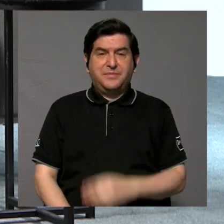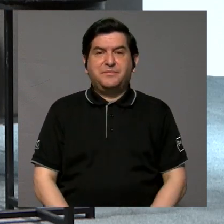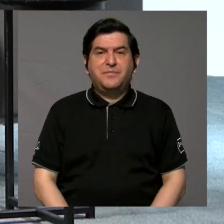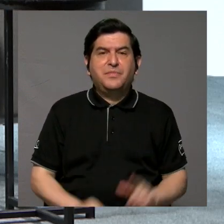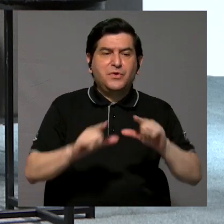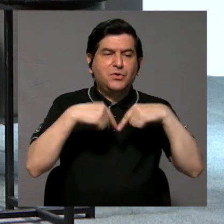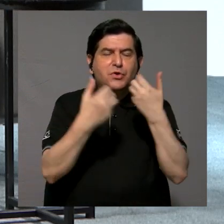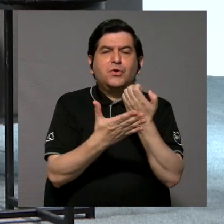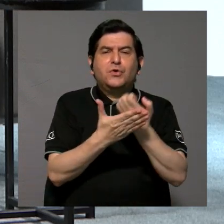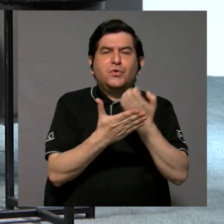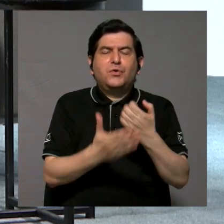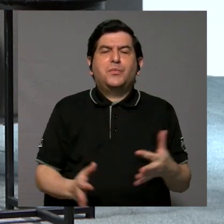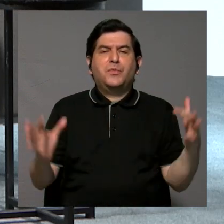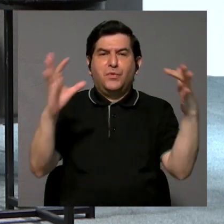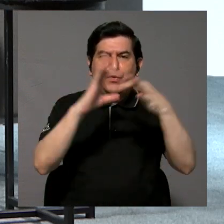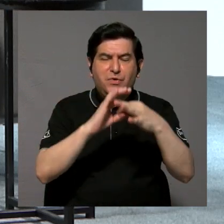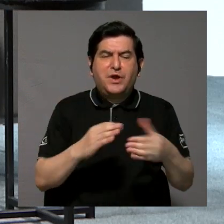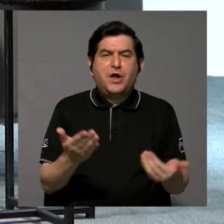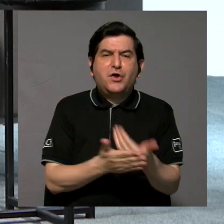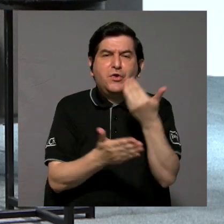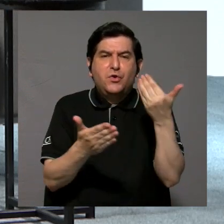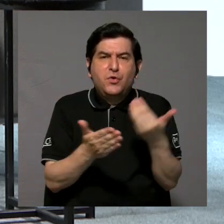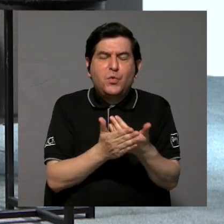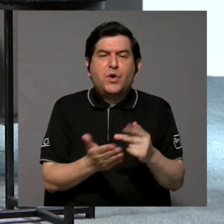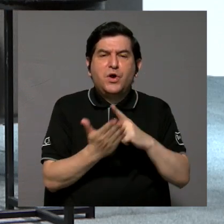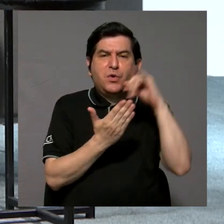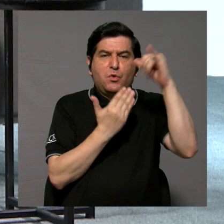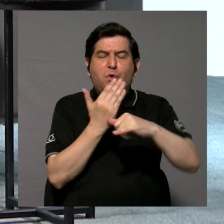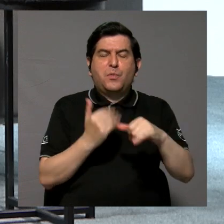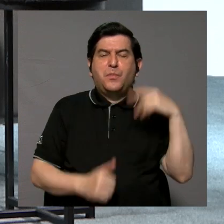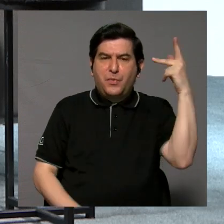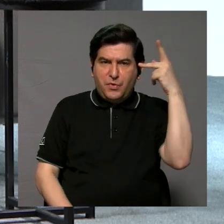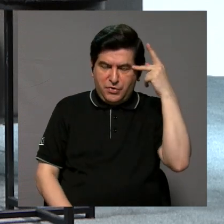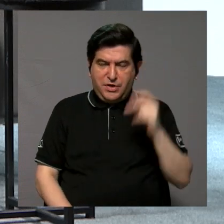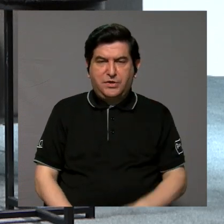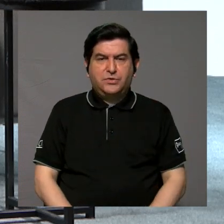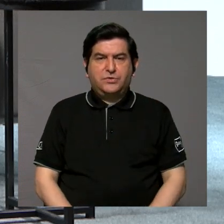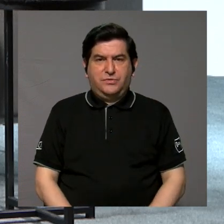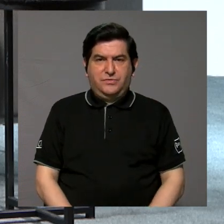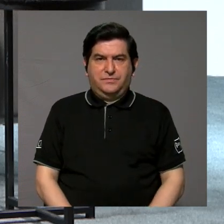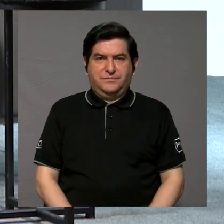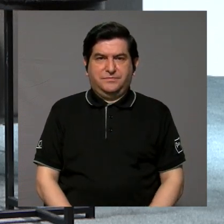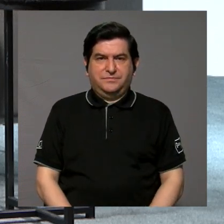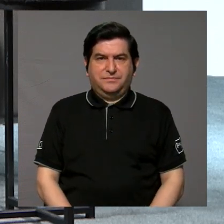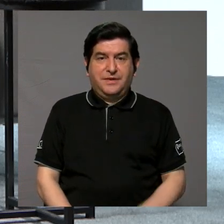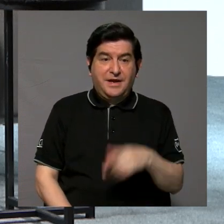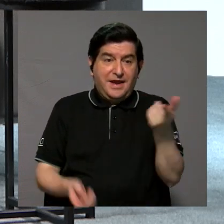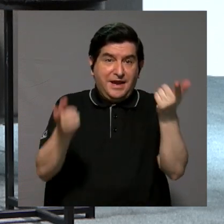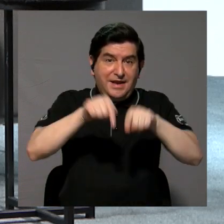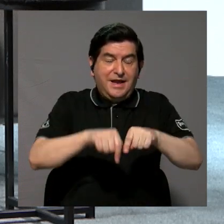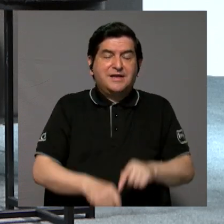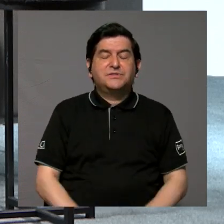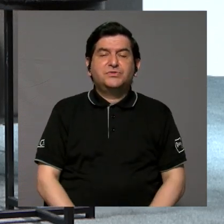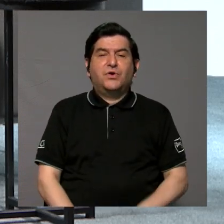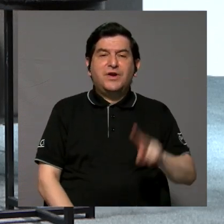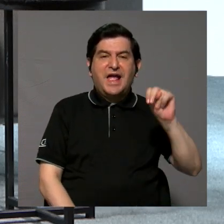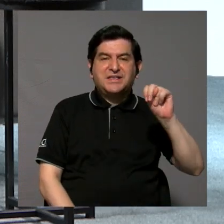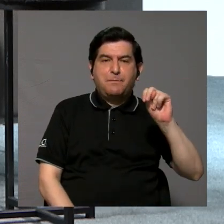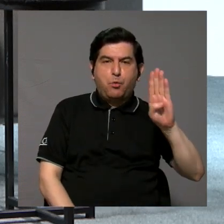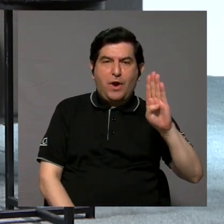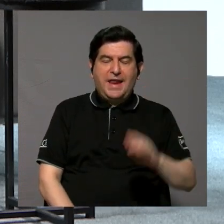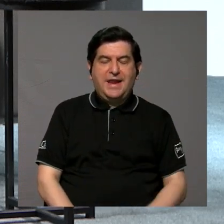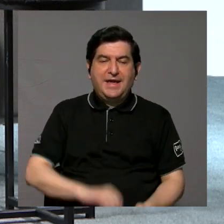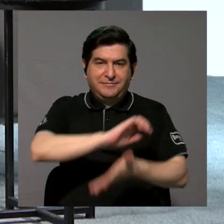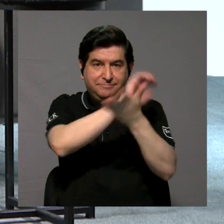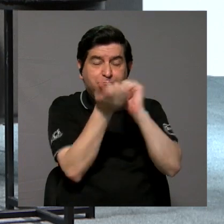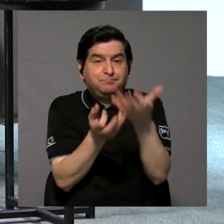élites económicas más vinculadas al nuevo proyecto político, que es Nuevas Ideas, o al nuevo proyecto político del buquelismo. Entonces hay un cambio